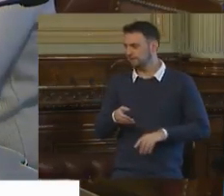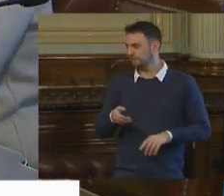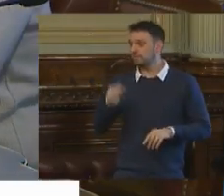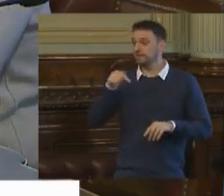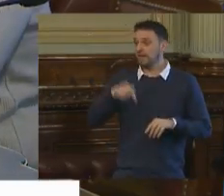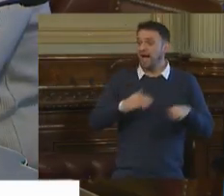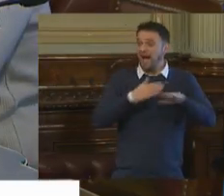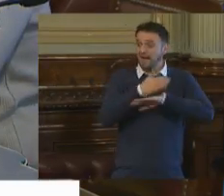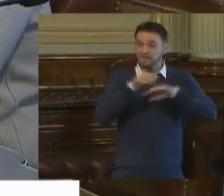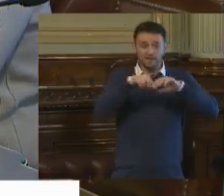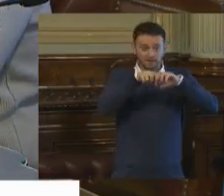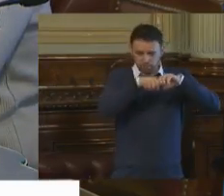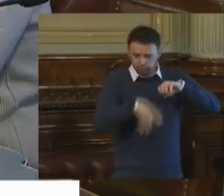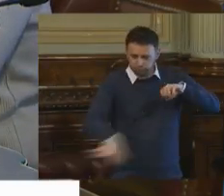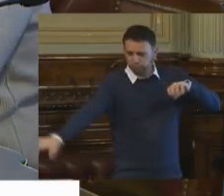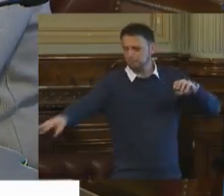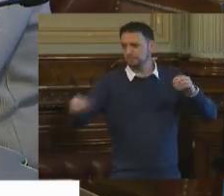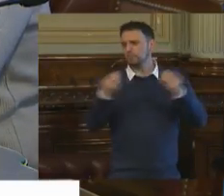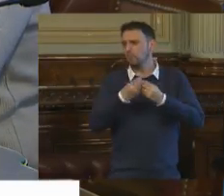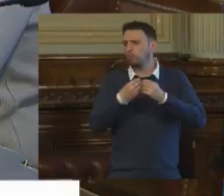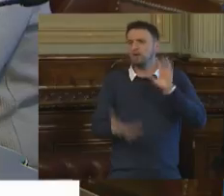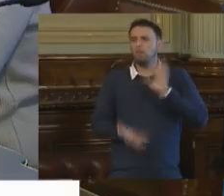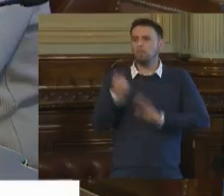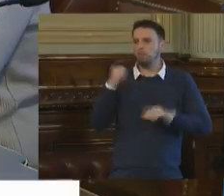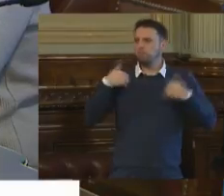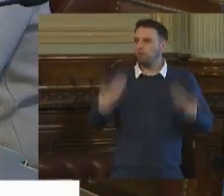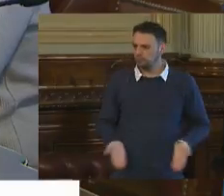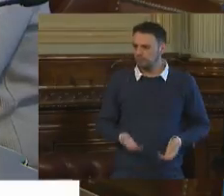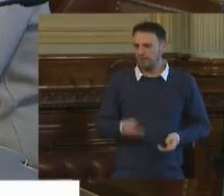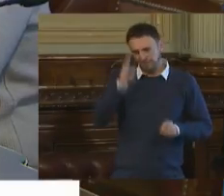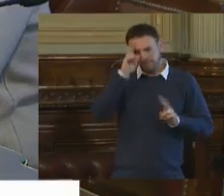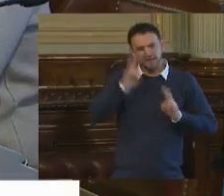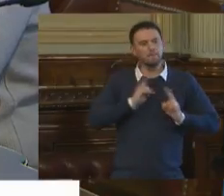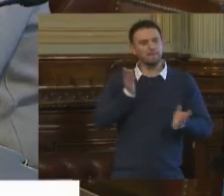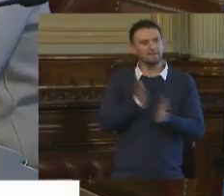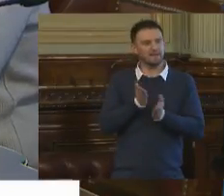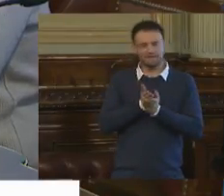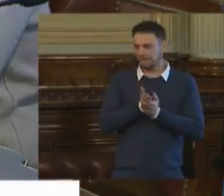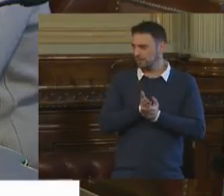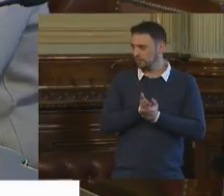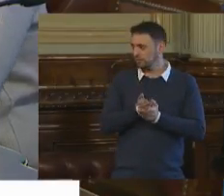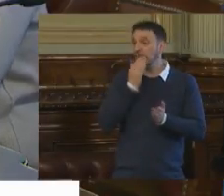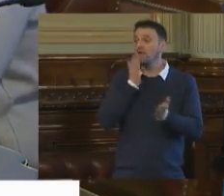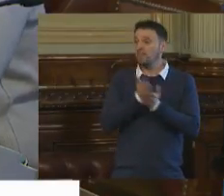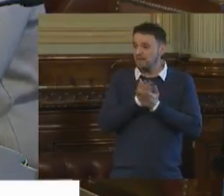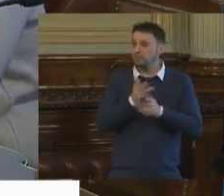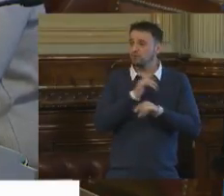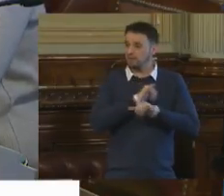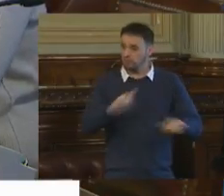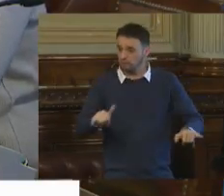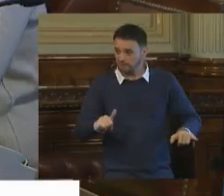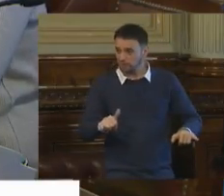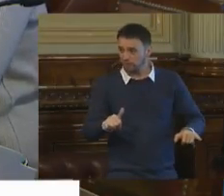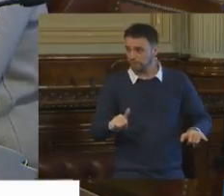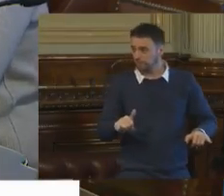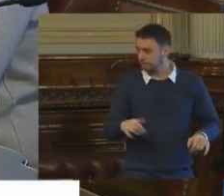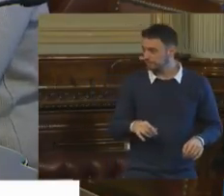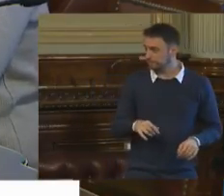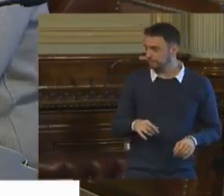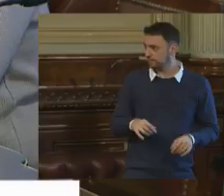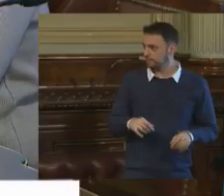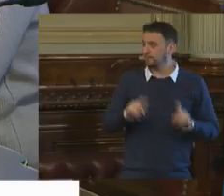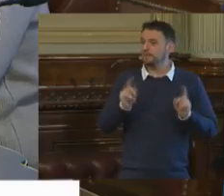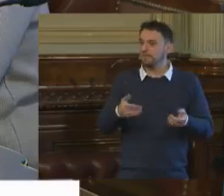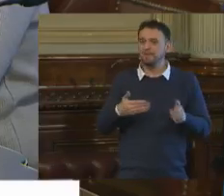partir de ahí se desprenden la posibilidad de ejercer muchos derechos por ejemplo el derecho a la información o la expresión va a estar